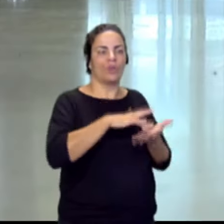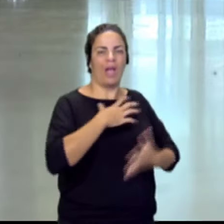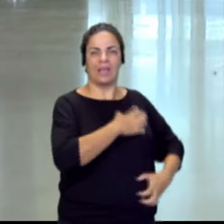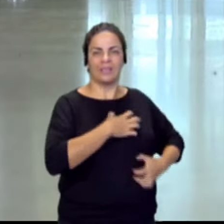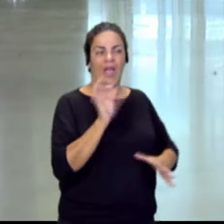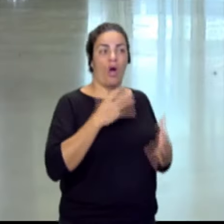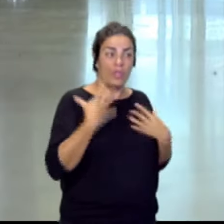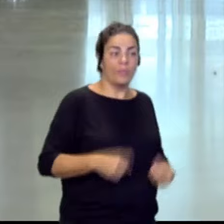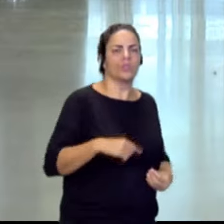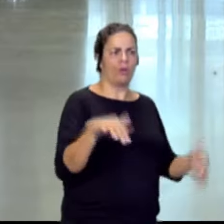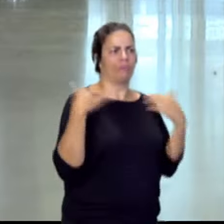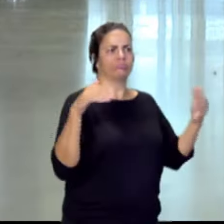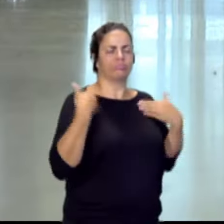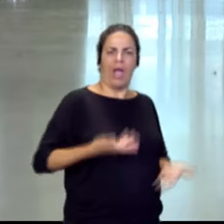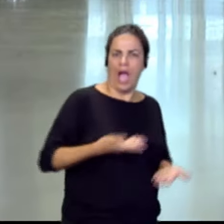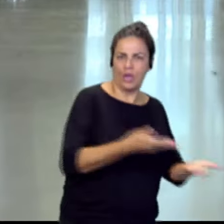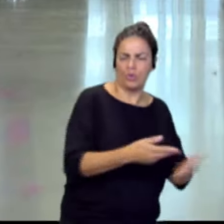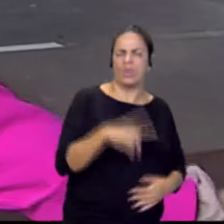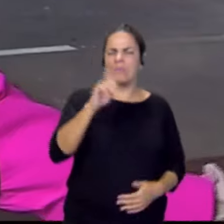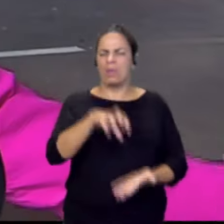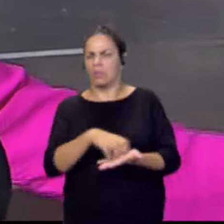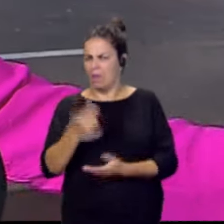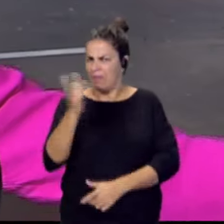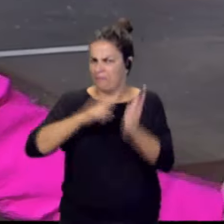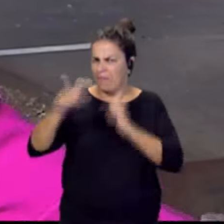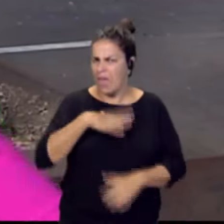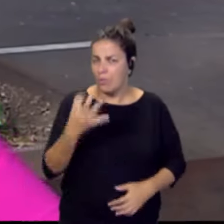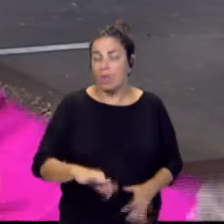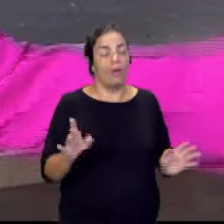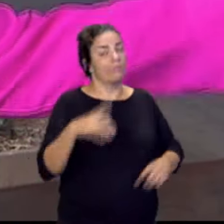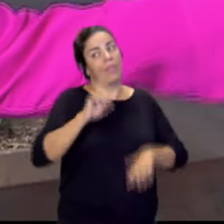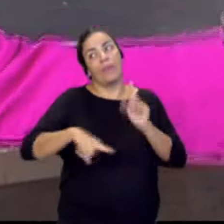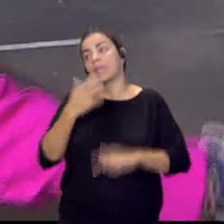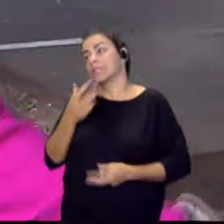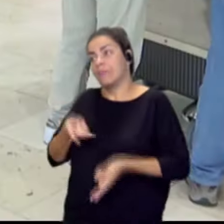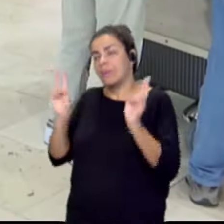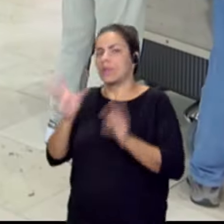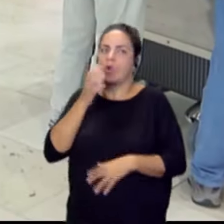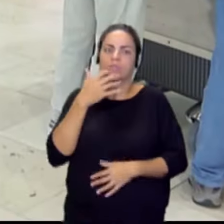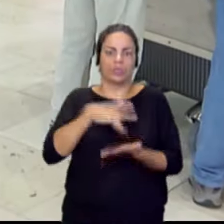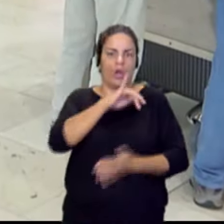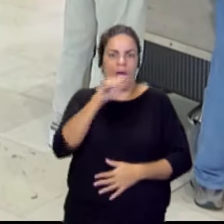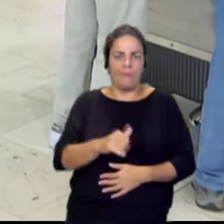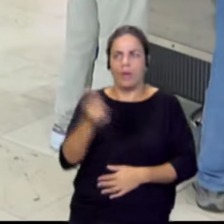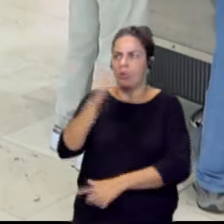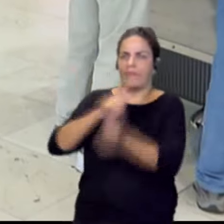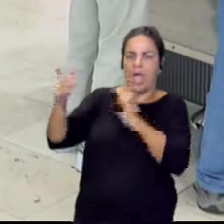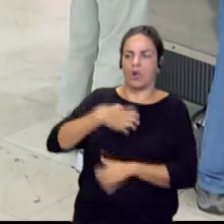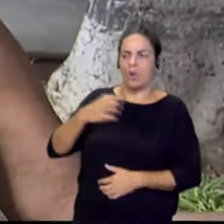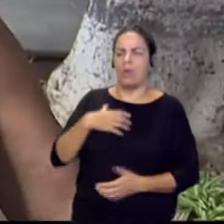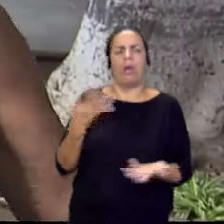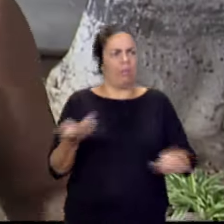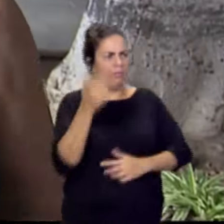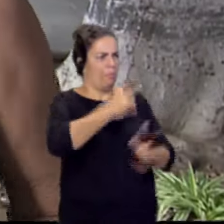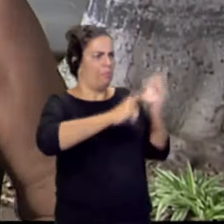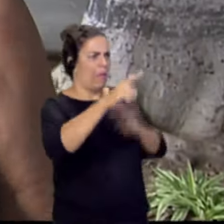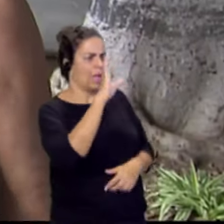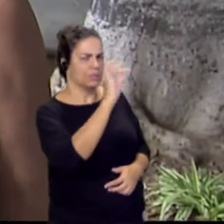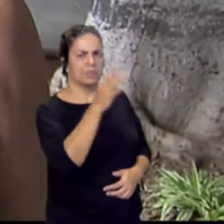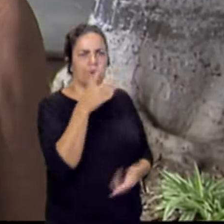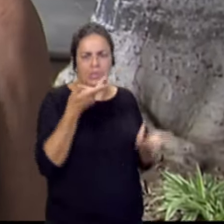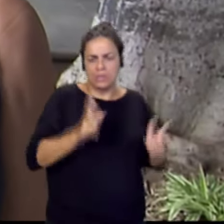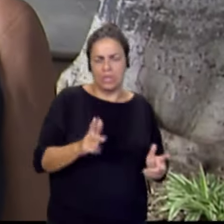¿nos podemos ir de viaje? Si te dan permiso para viajar, porque también tampoco te puedes ir de viaje estando de baja. Viaje sí, porque te sentás, tomas